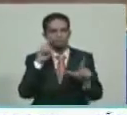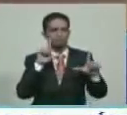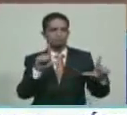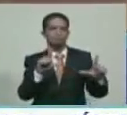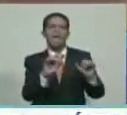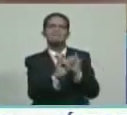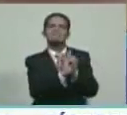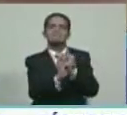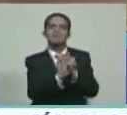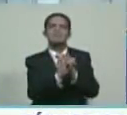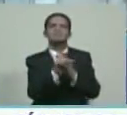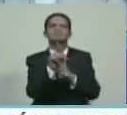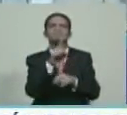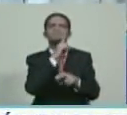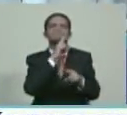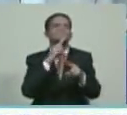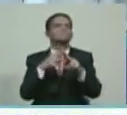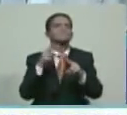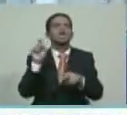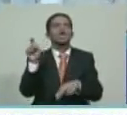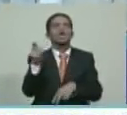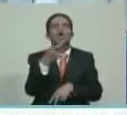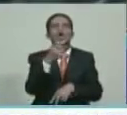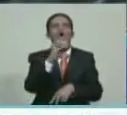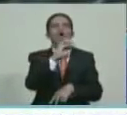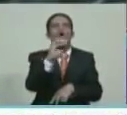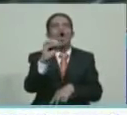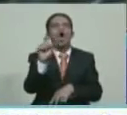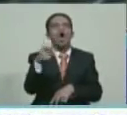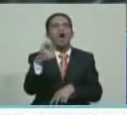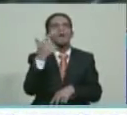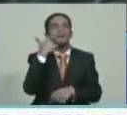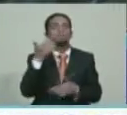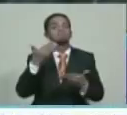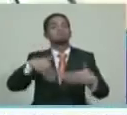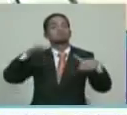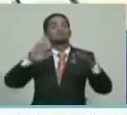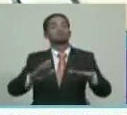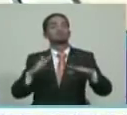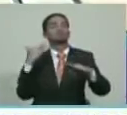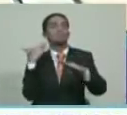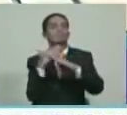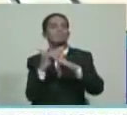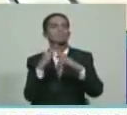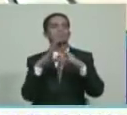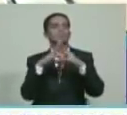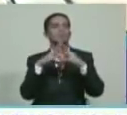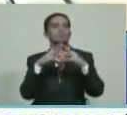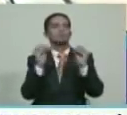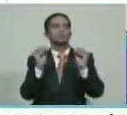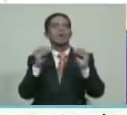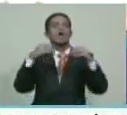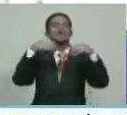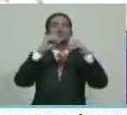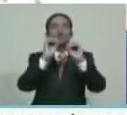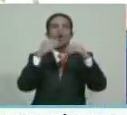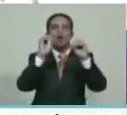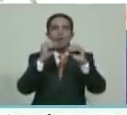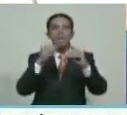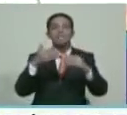y suspendió a todas las cripto monedas del mundo como una nueva política